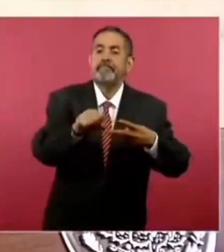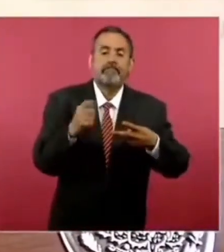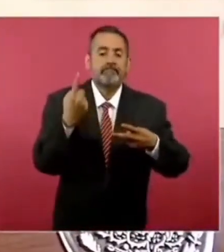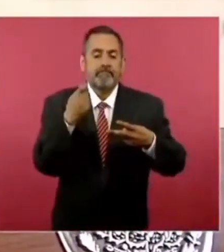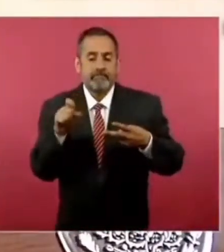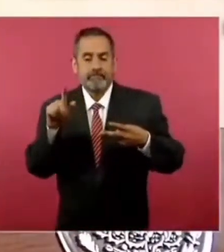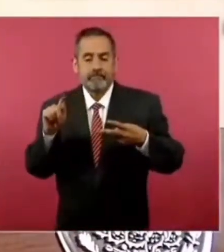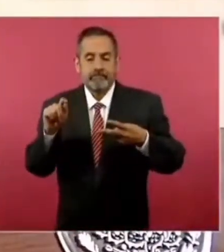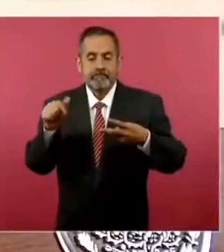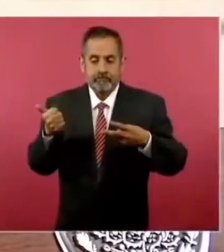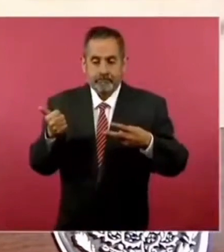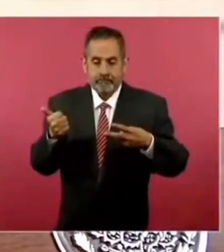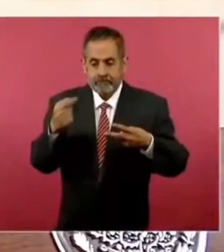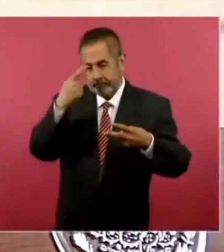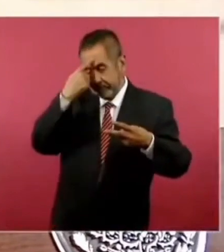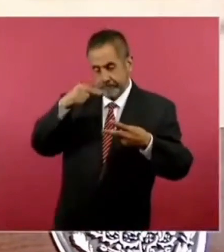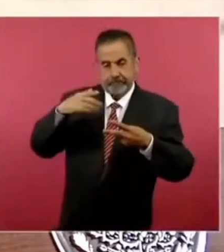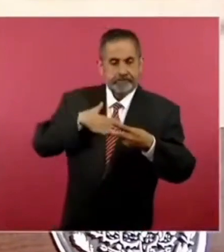176